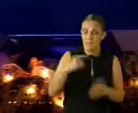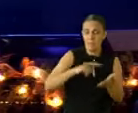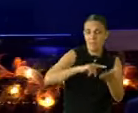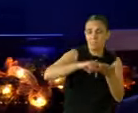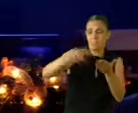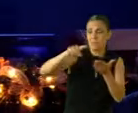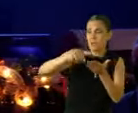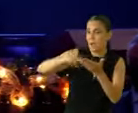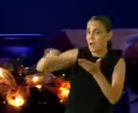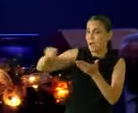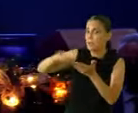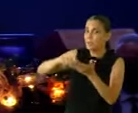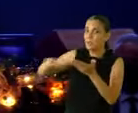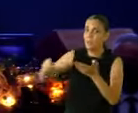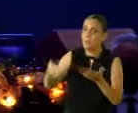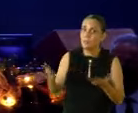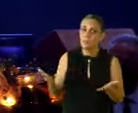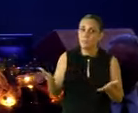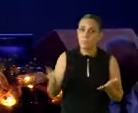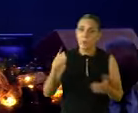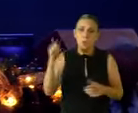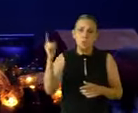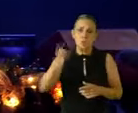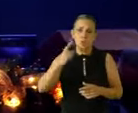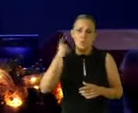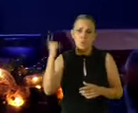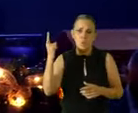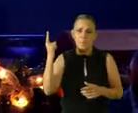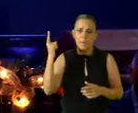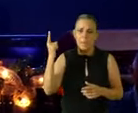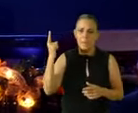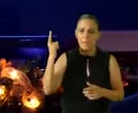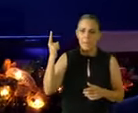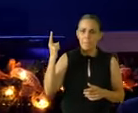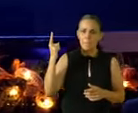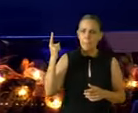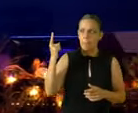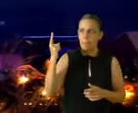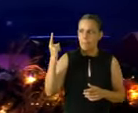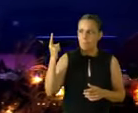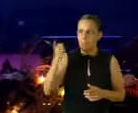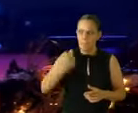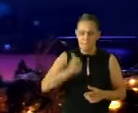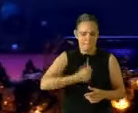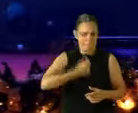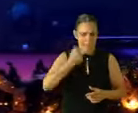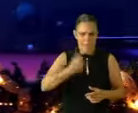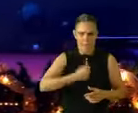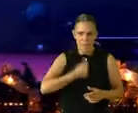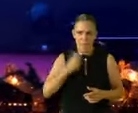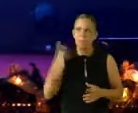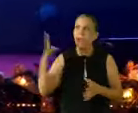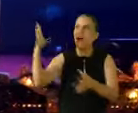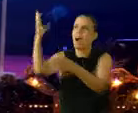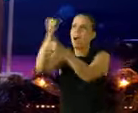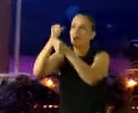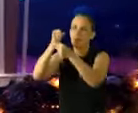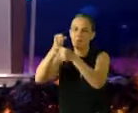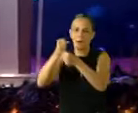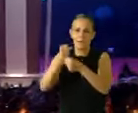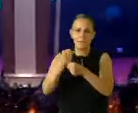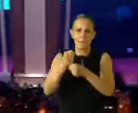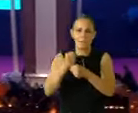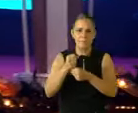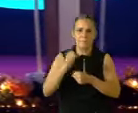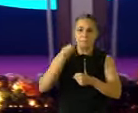sufre violencia y solamente los valientes lo arrebatan. Y teniendo esa conciencia, esta hermana dice que comenzó a practicar lo que